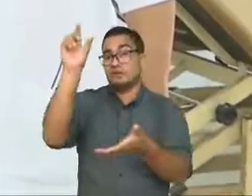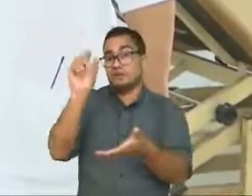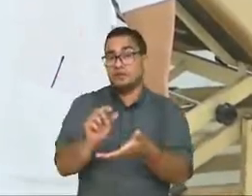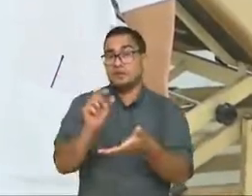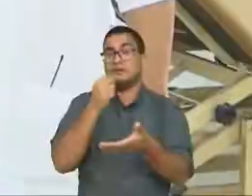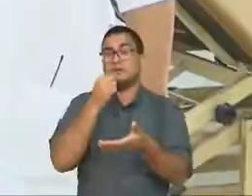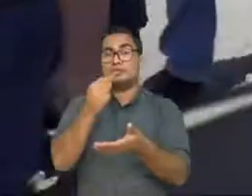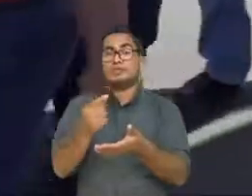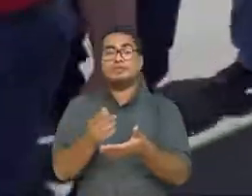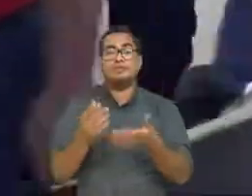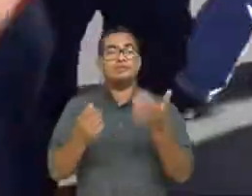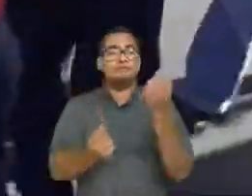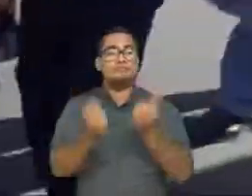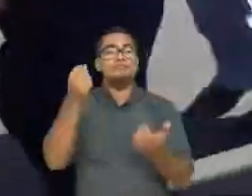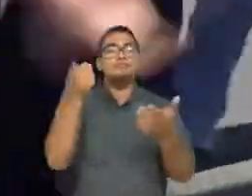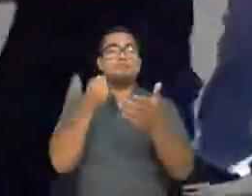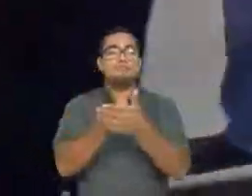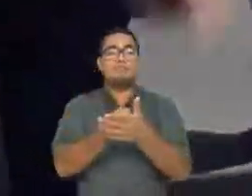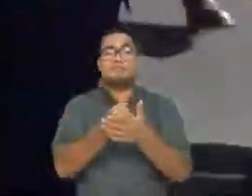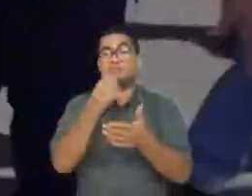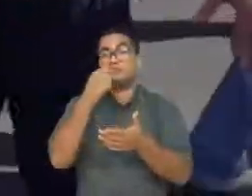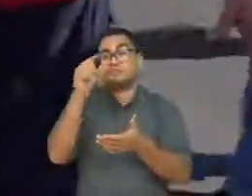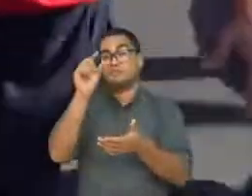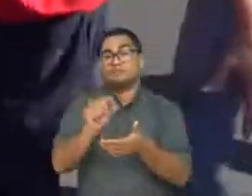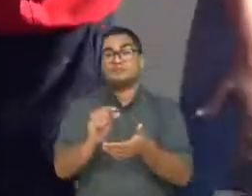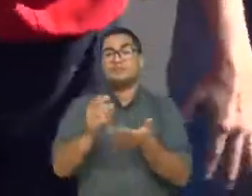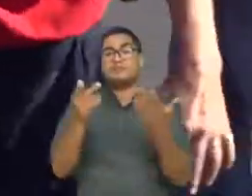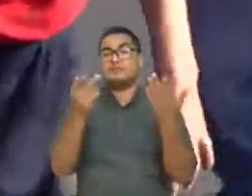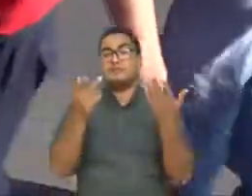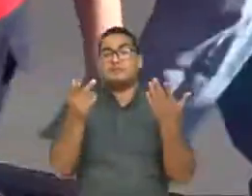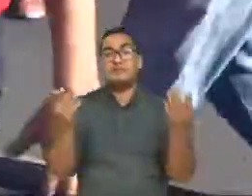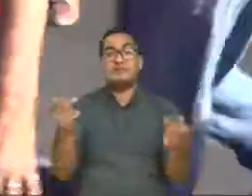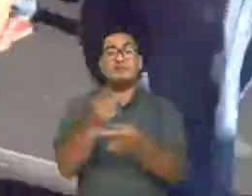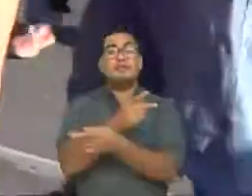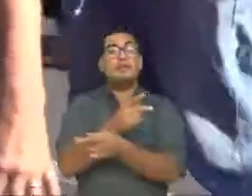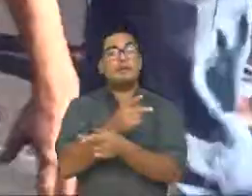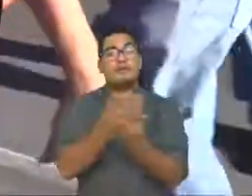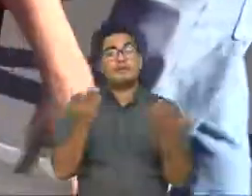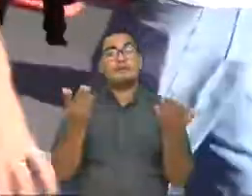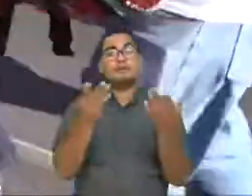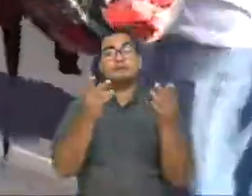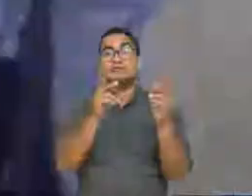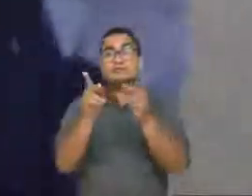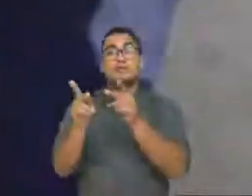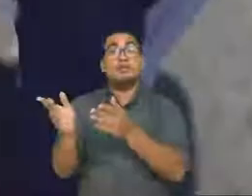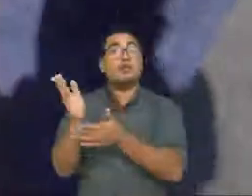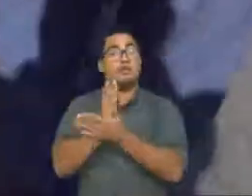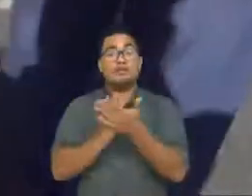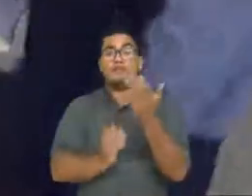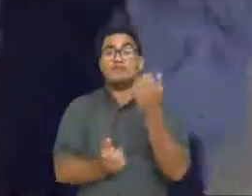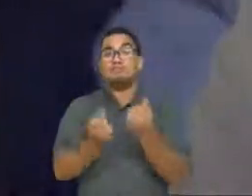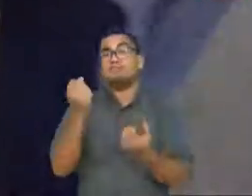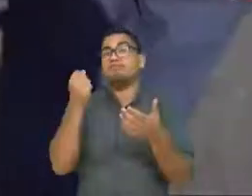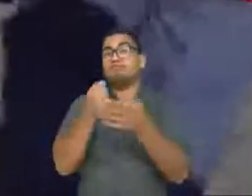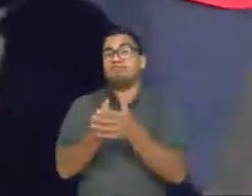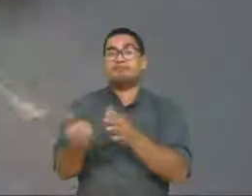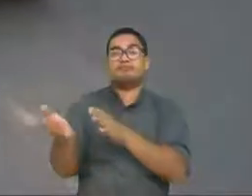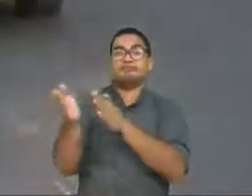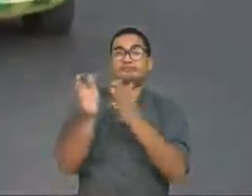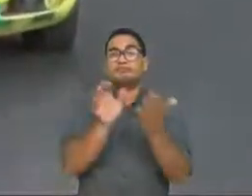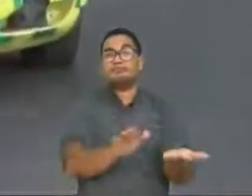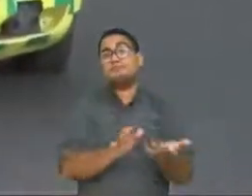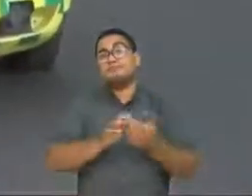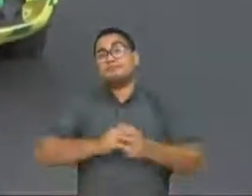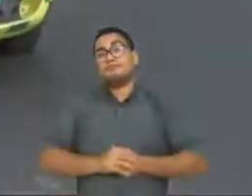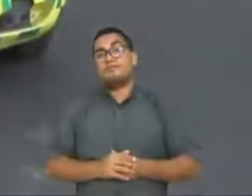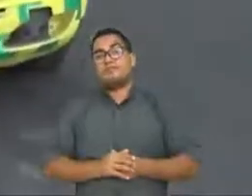Los accidentes, las lesiones y lo peor, pues, que son las víctimas mortales por estos accidentes de